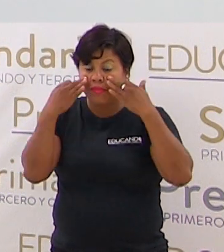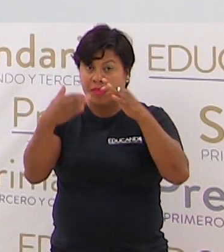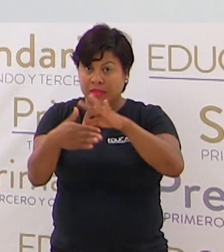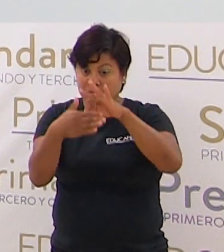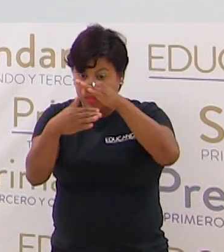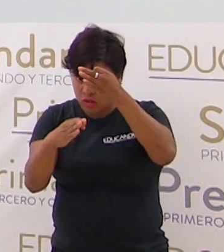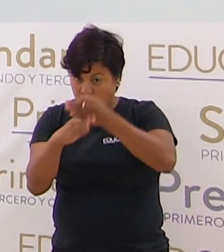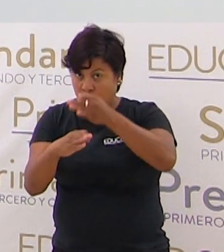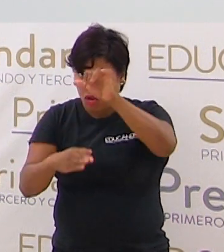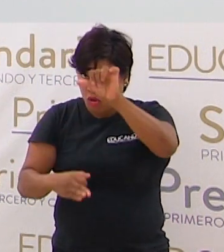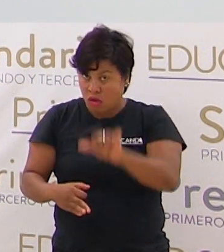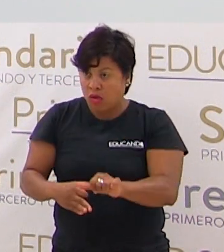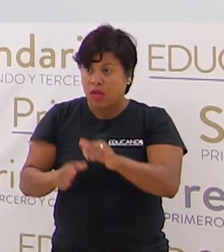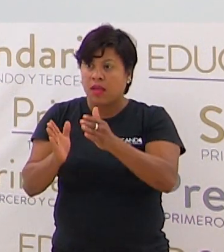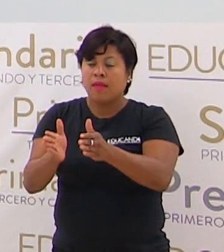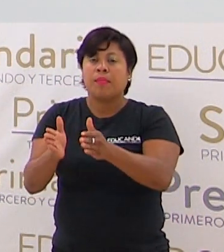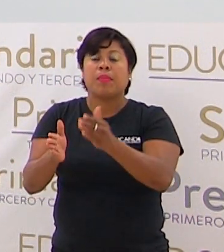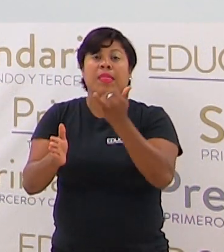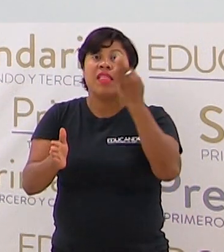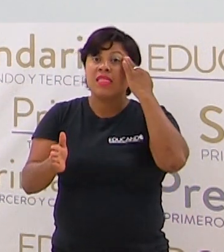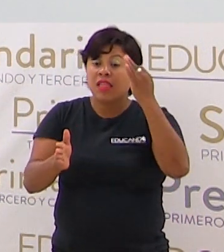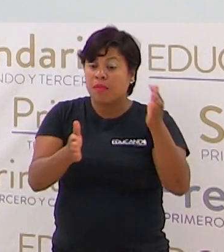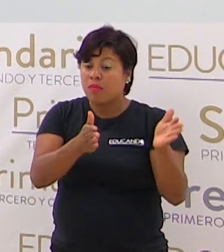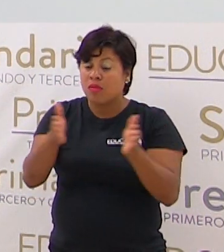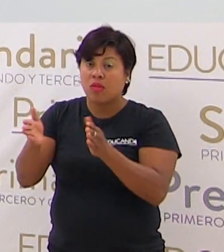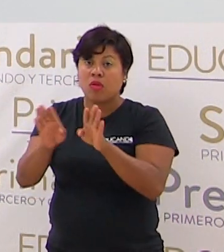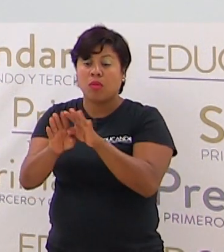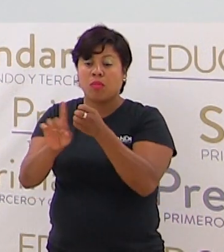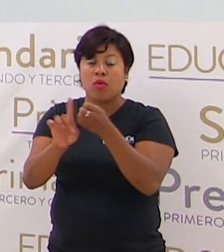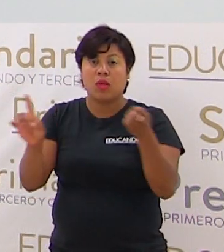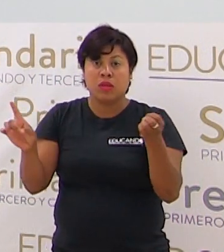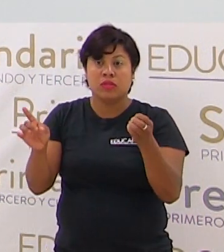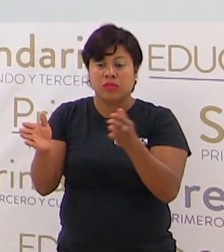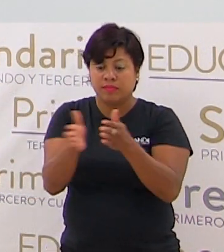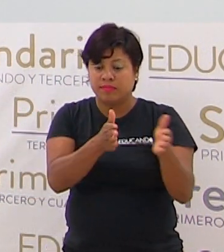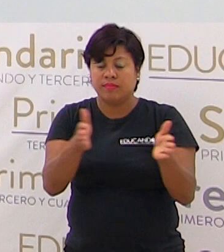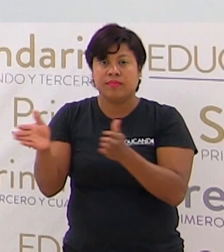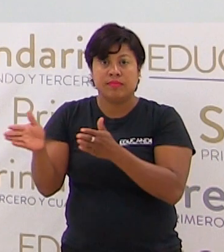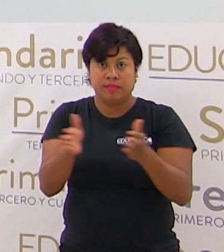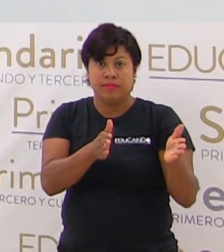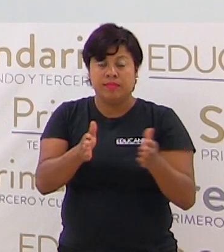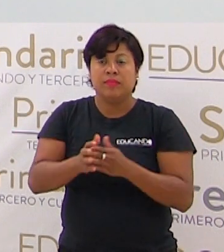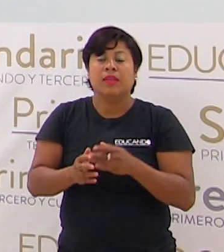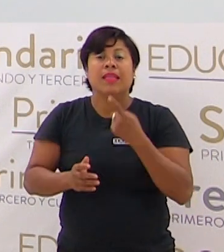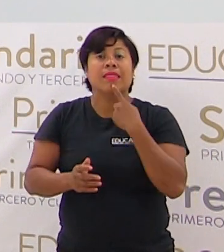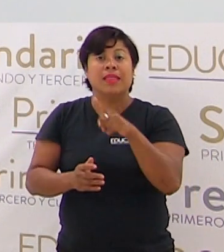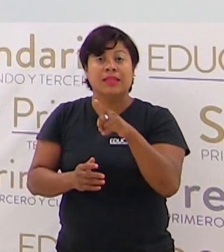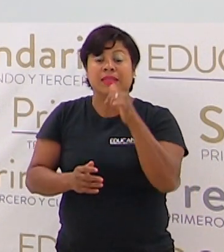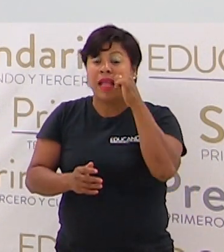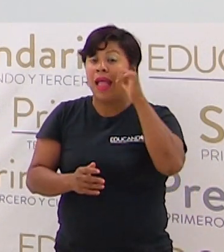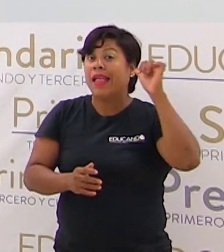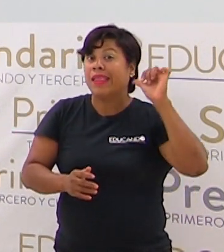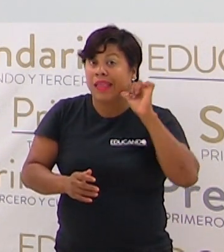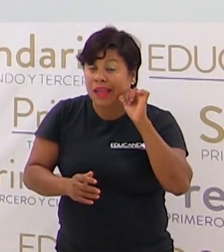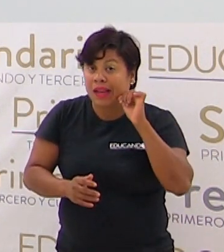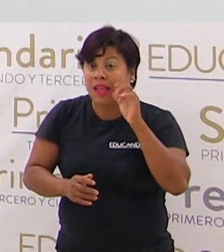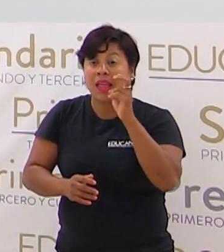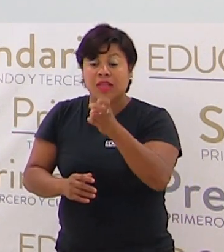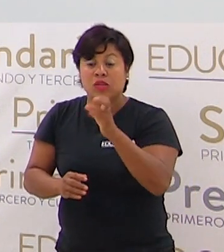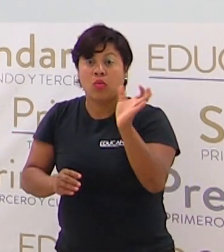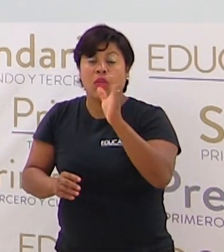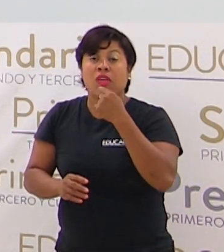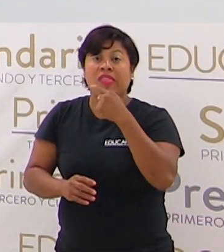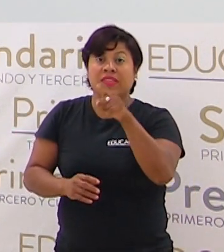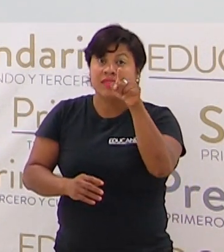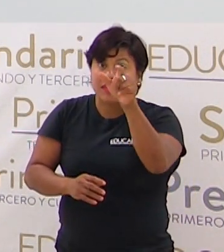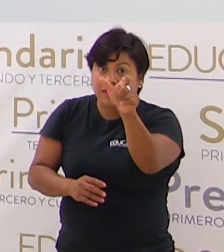que es hoy, y el tiempo que nos indica la oración, o la pista que nos da la oración, dice ayer, entonces a